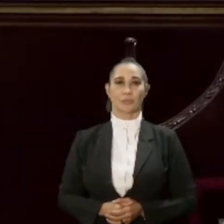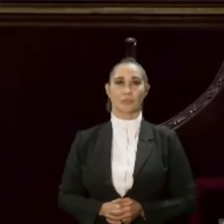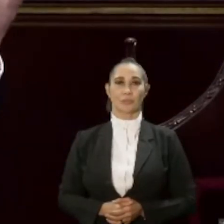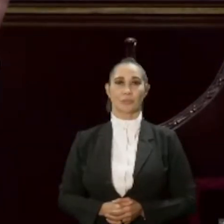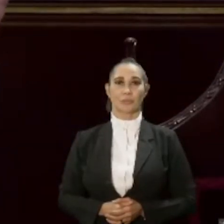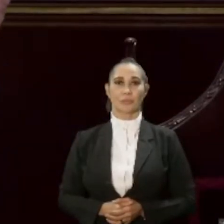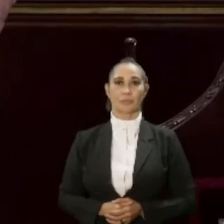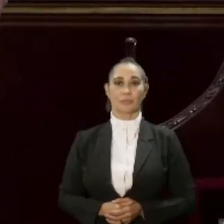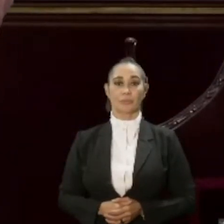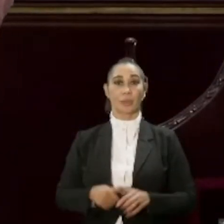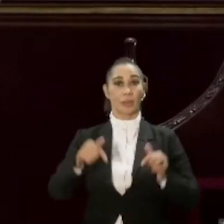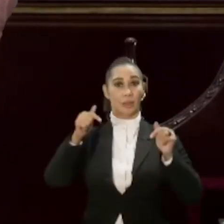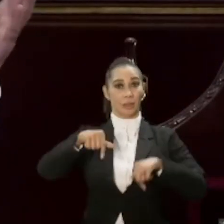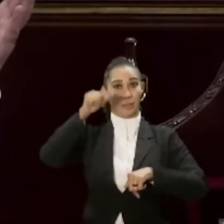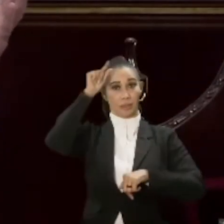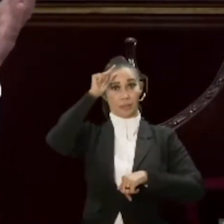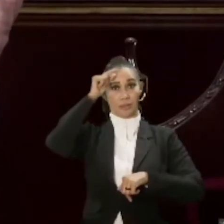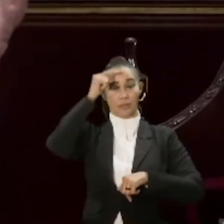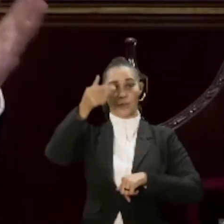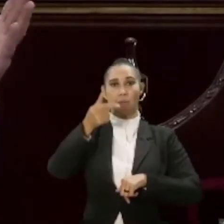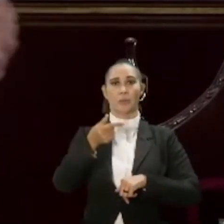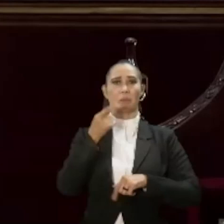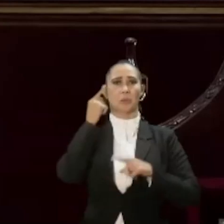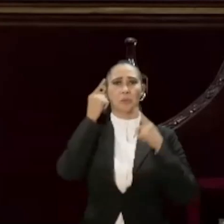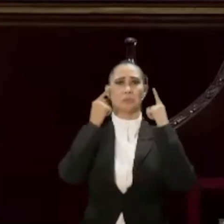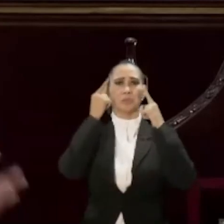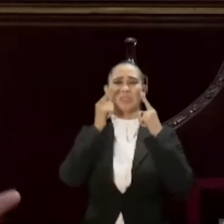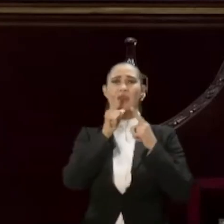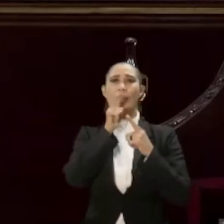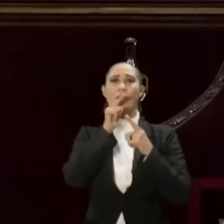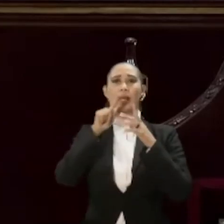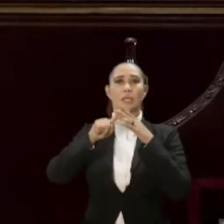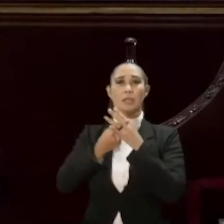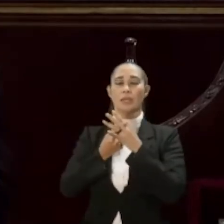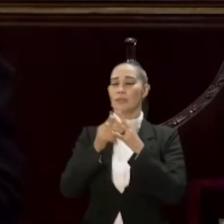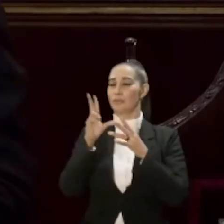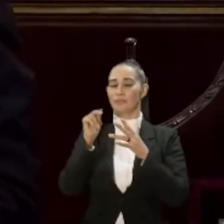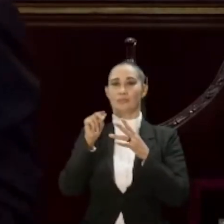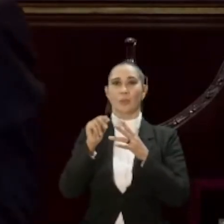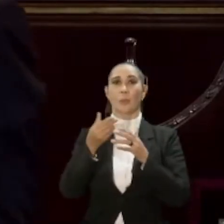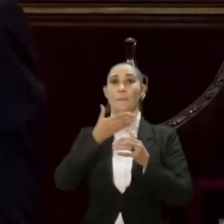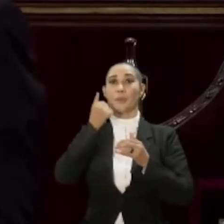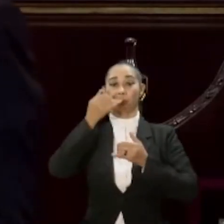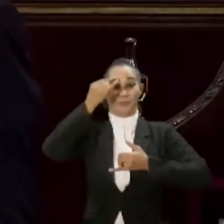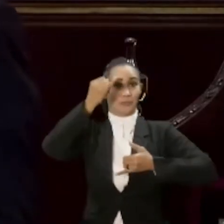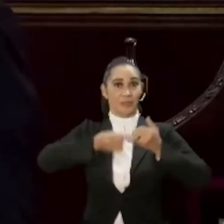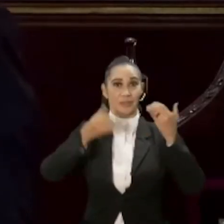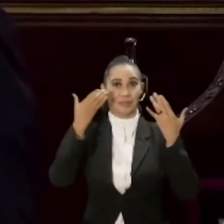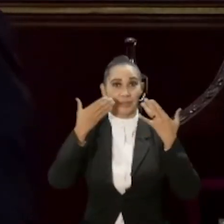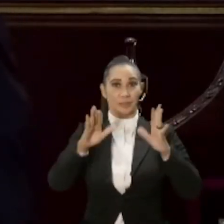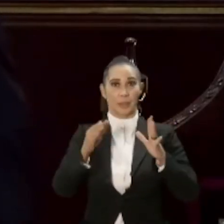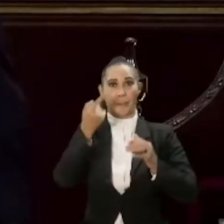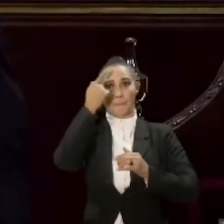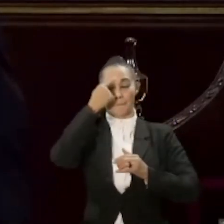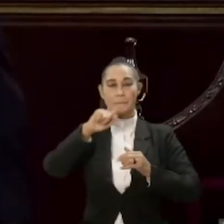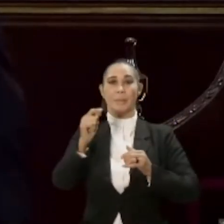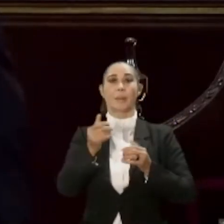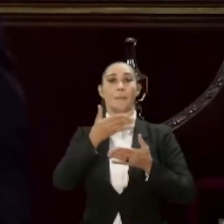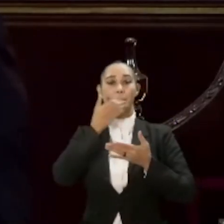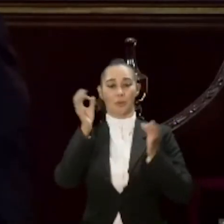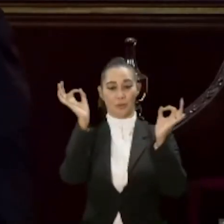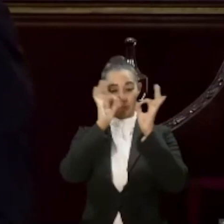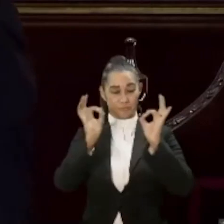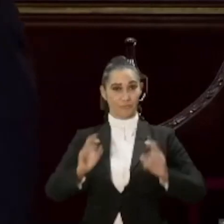Este gobierno no se preocupa por quién inició la obra, sino por terminarla. para mejorar el bienestar y la vida de